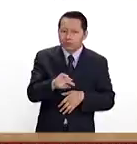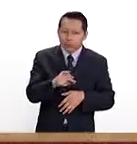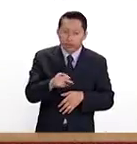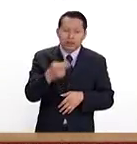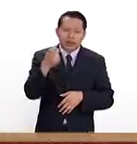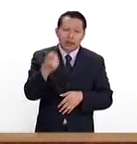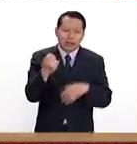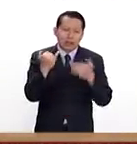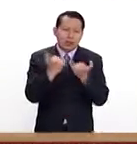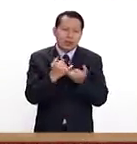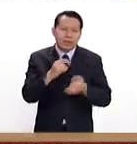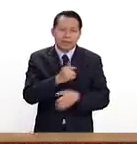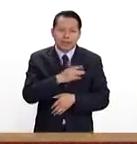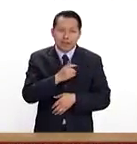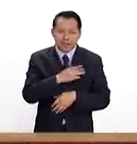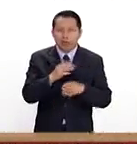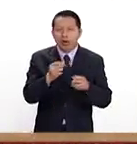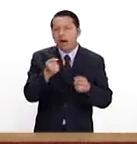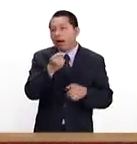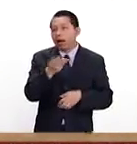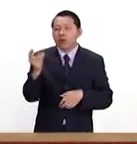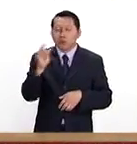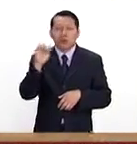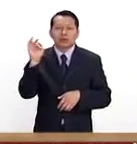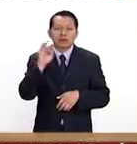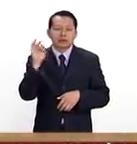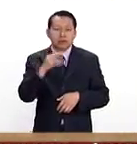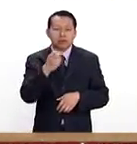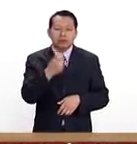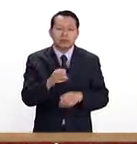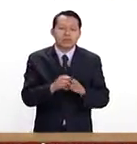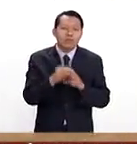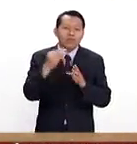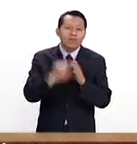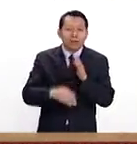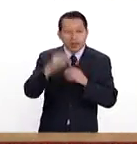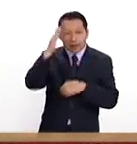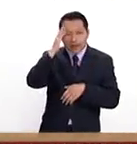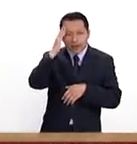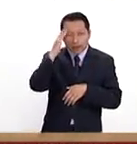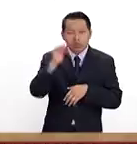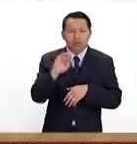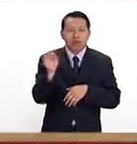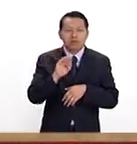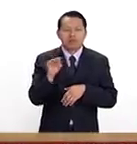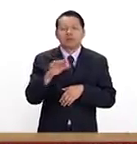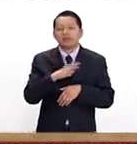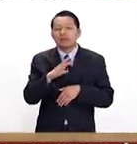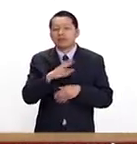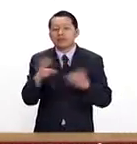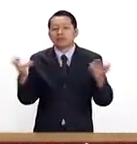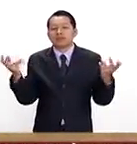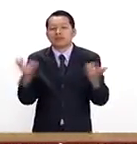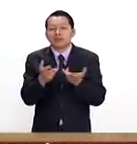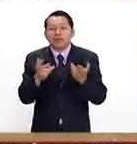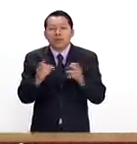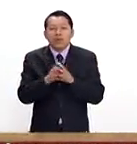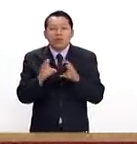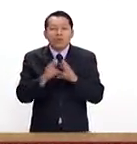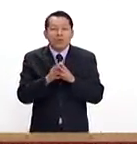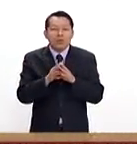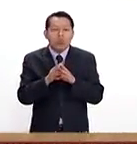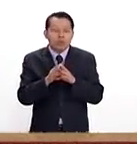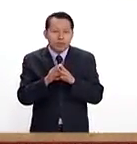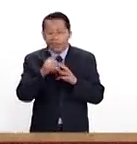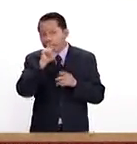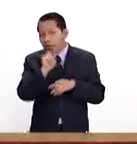digamos, es el temor que tienen algunos ante esta falta de liderazgo, pues hagamos las cosas con la A